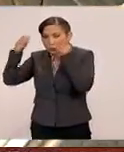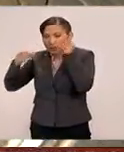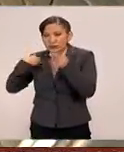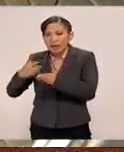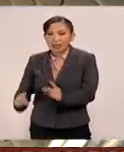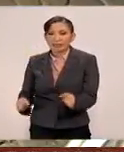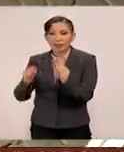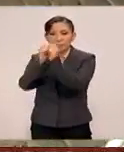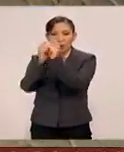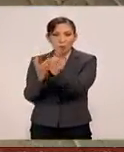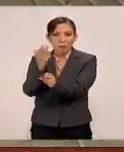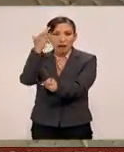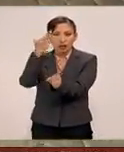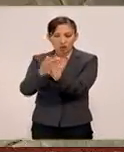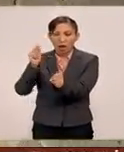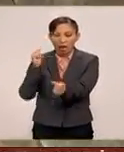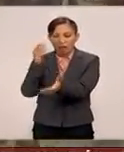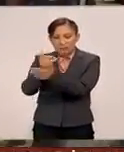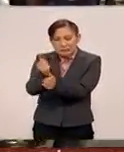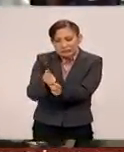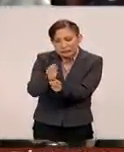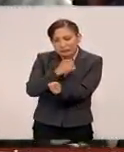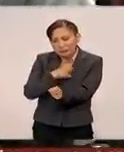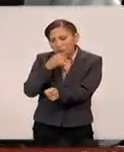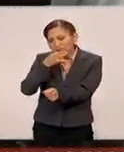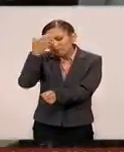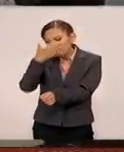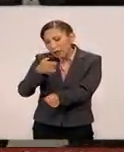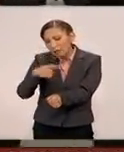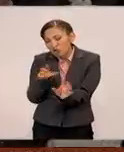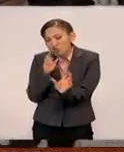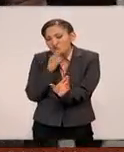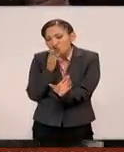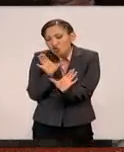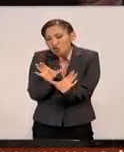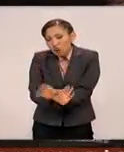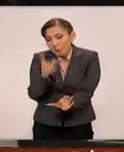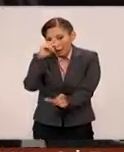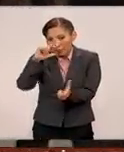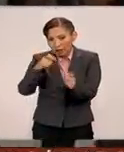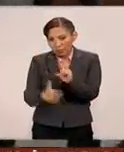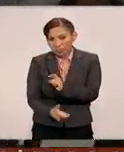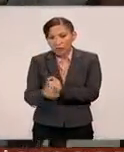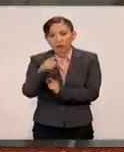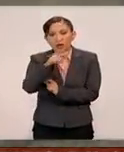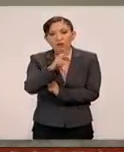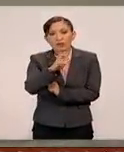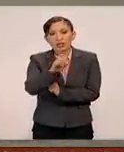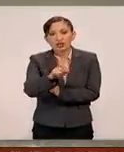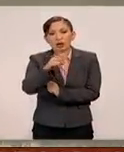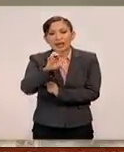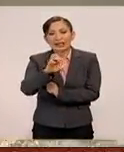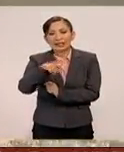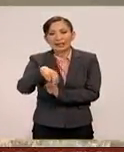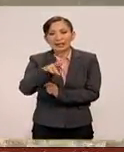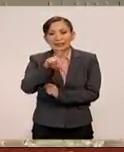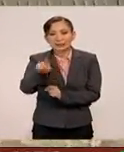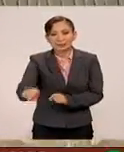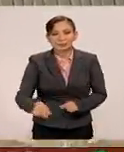Templo Mayor, donde será intervenida por especialistas en conservación. Para México al Día, Rufino Enríquez